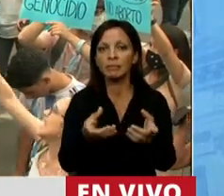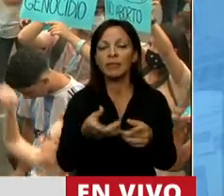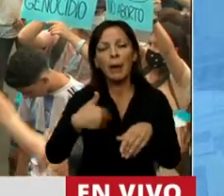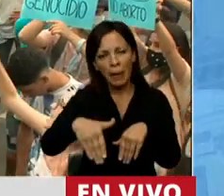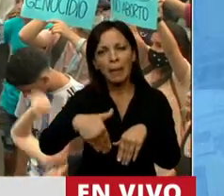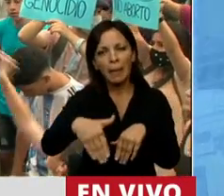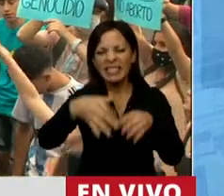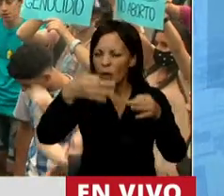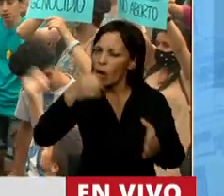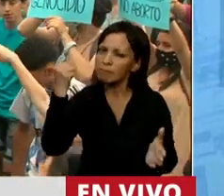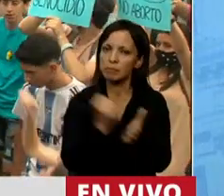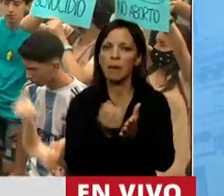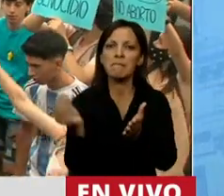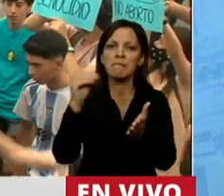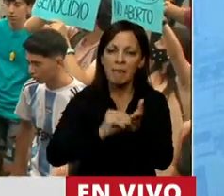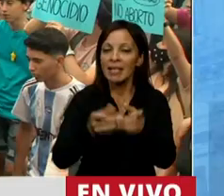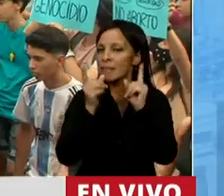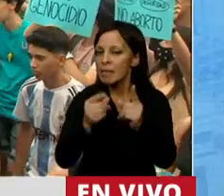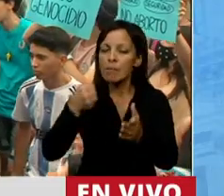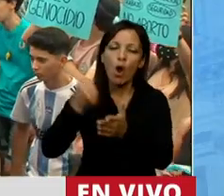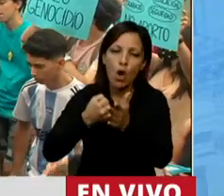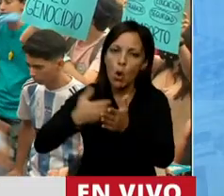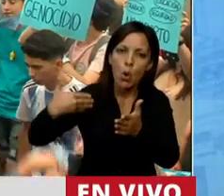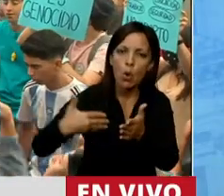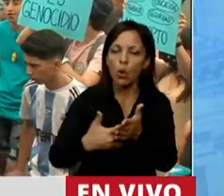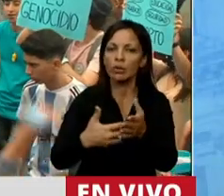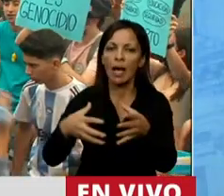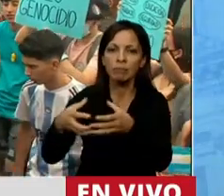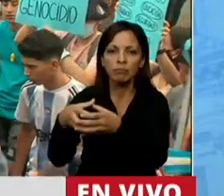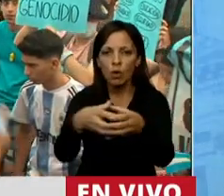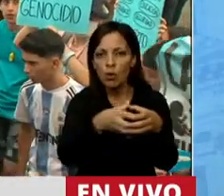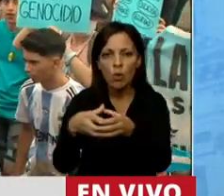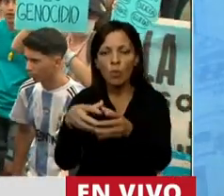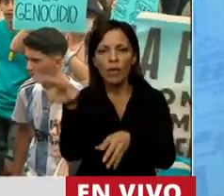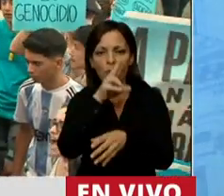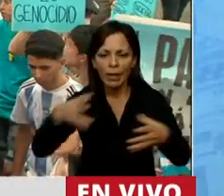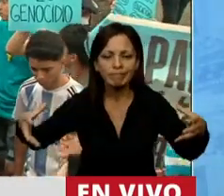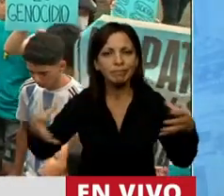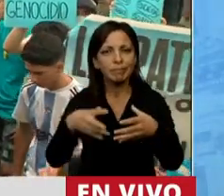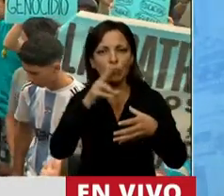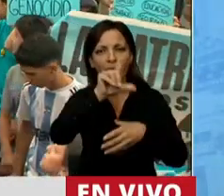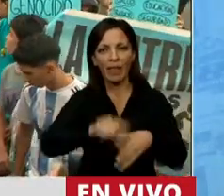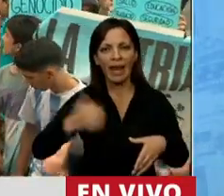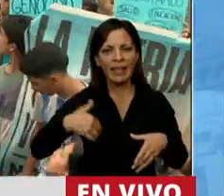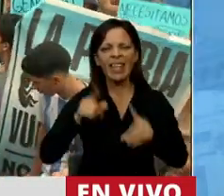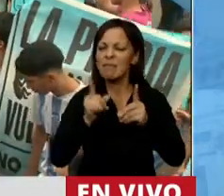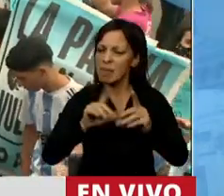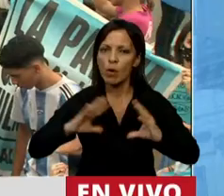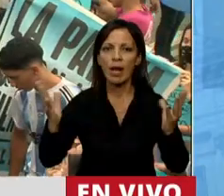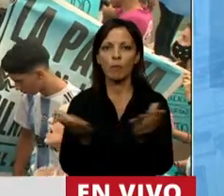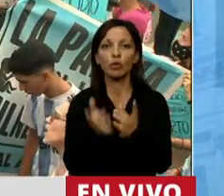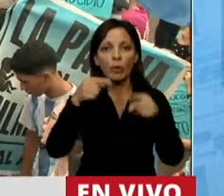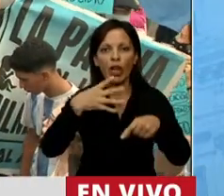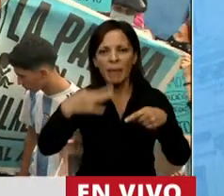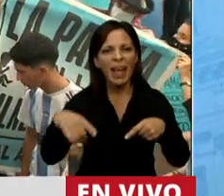que va a ser un hito más de la larga lucha del movimiento de mujeres y de las mujeres en la Argentina y alrededor de todo el mundo, porque hoy